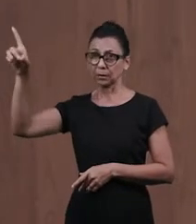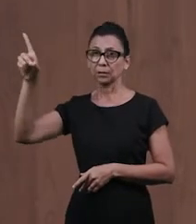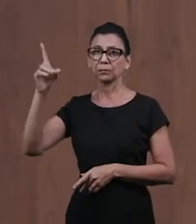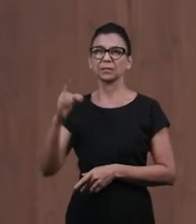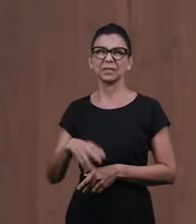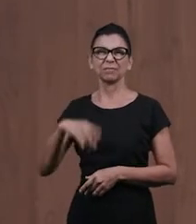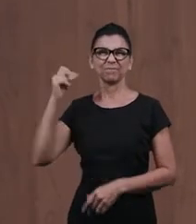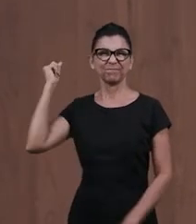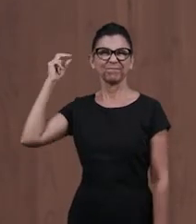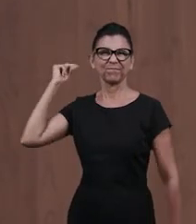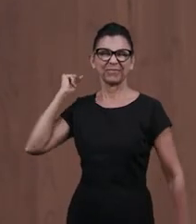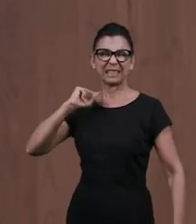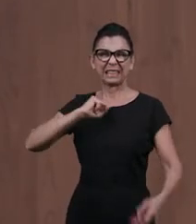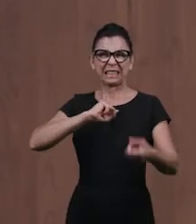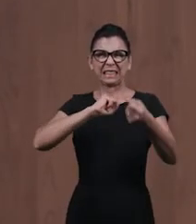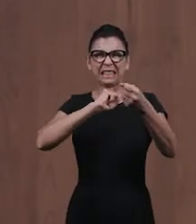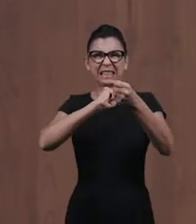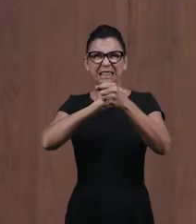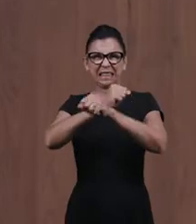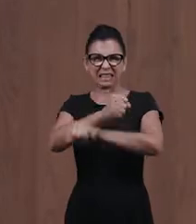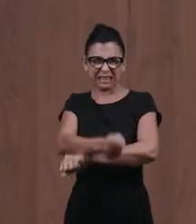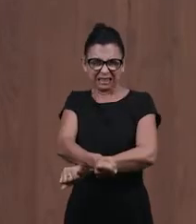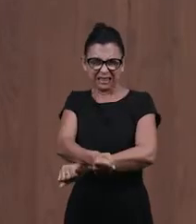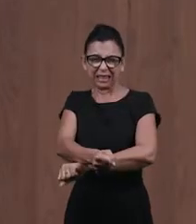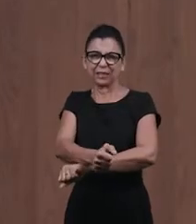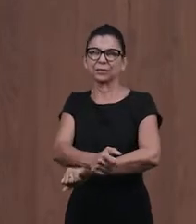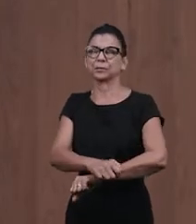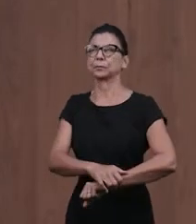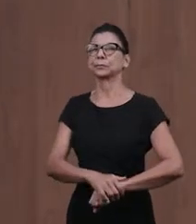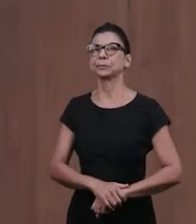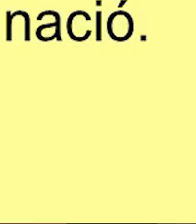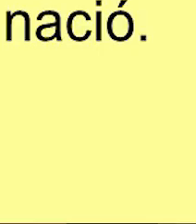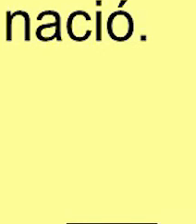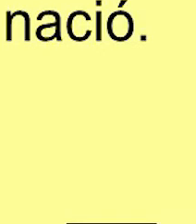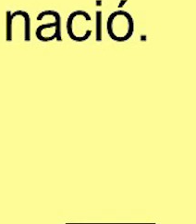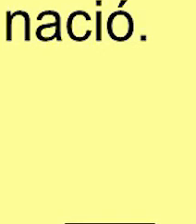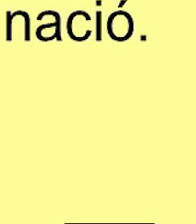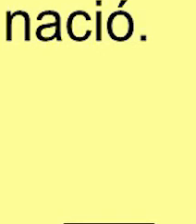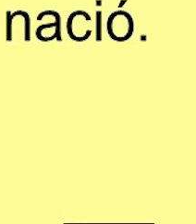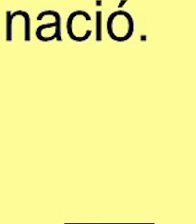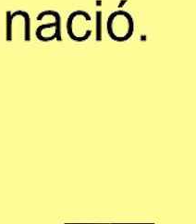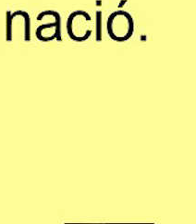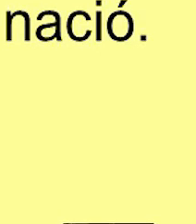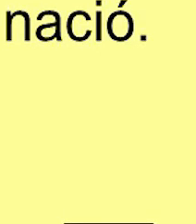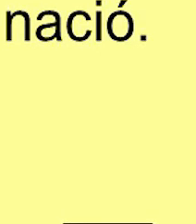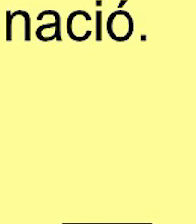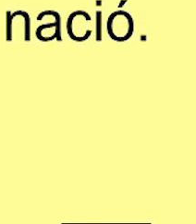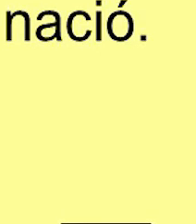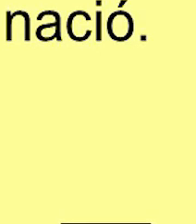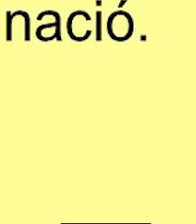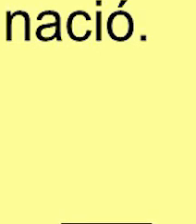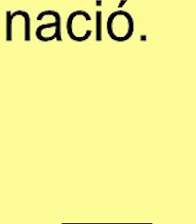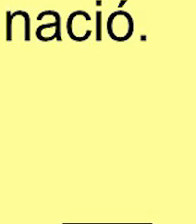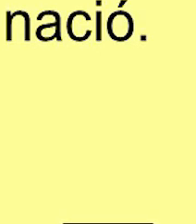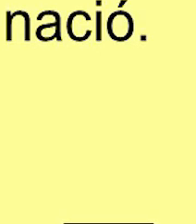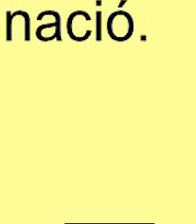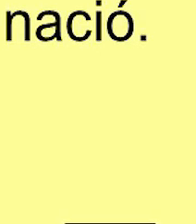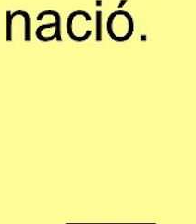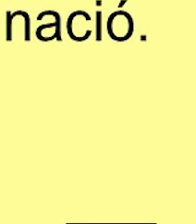esclavizado. Y ser esclavo, ¿ustedes se acuerdan? Es trabajar mucho,